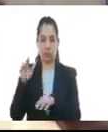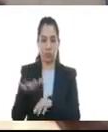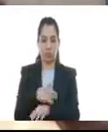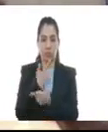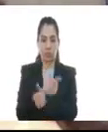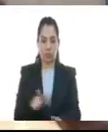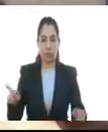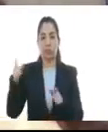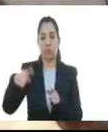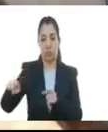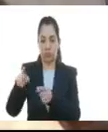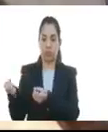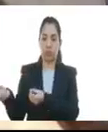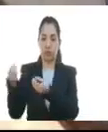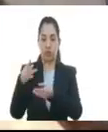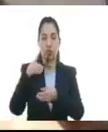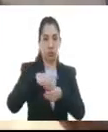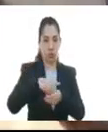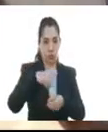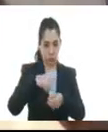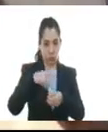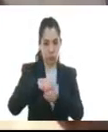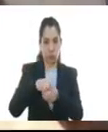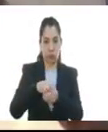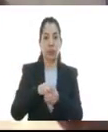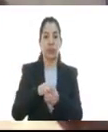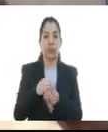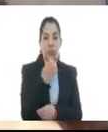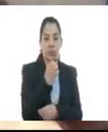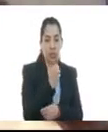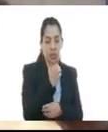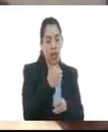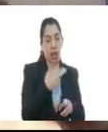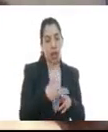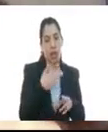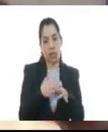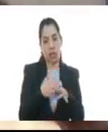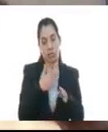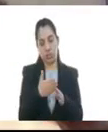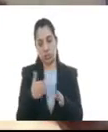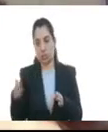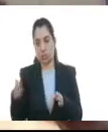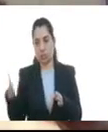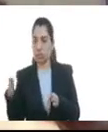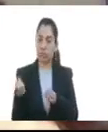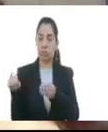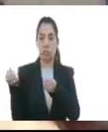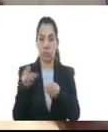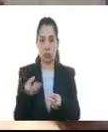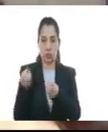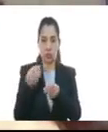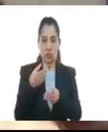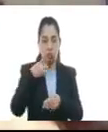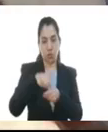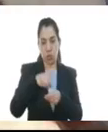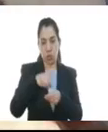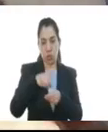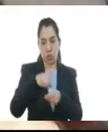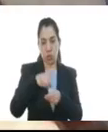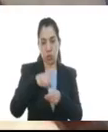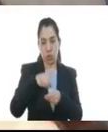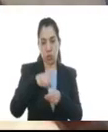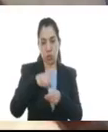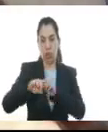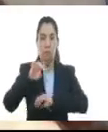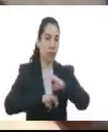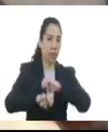Es lo que han estado haciendo desde enero, hasta ahora, es dar donaciones reciben donaciones de empresas privadas, de